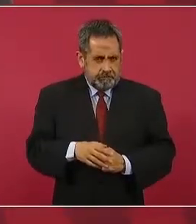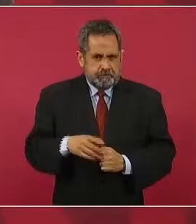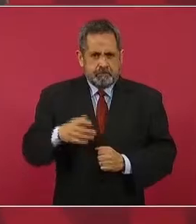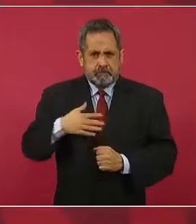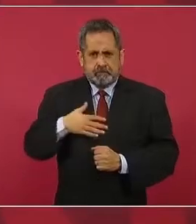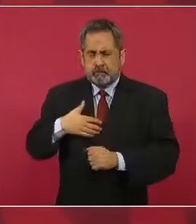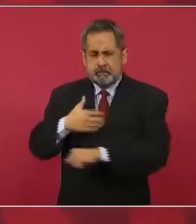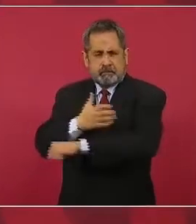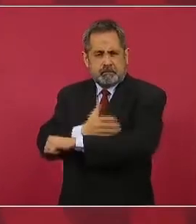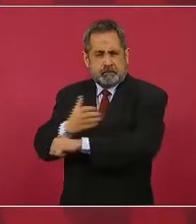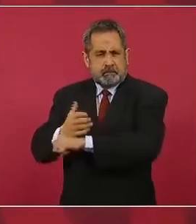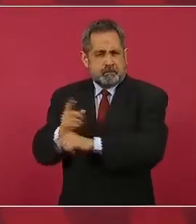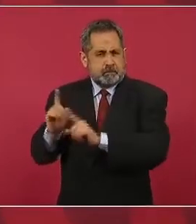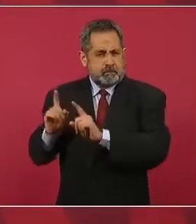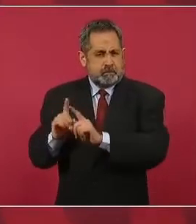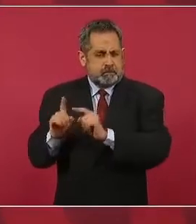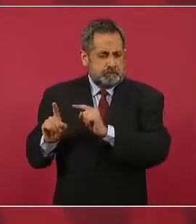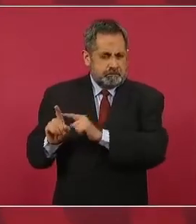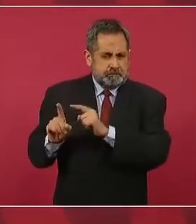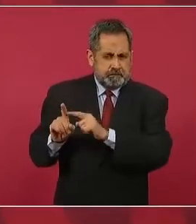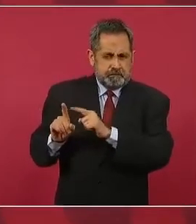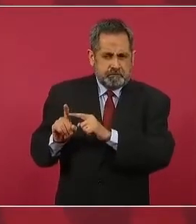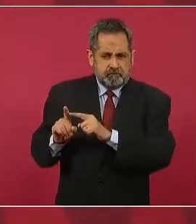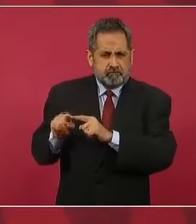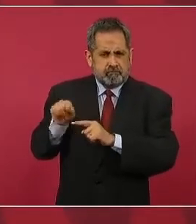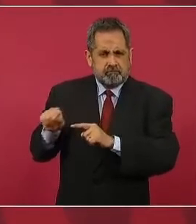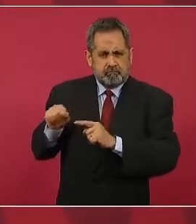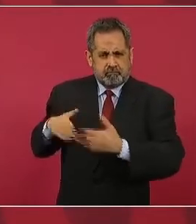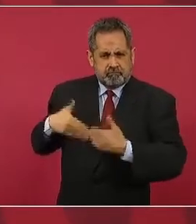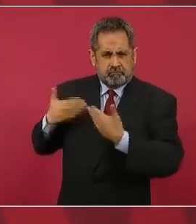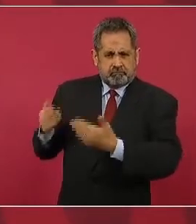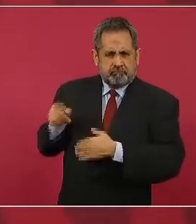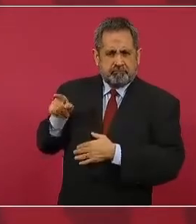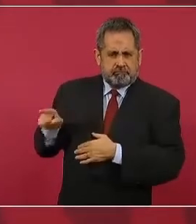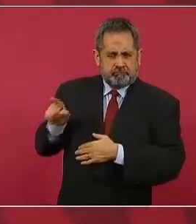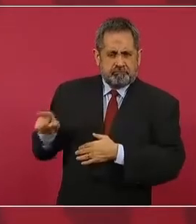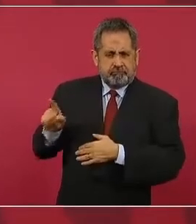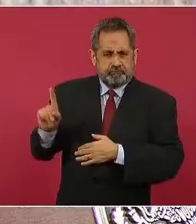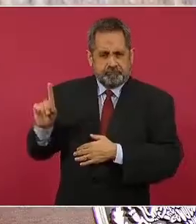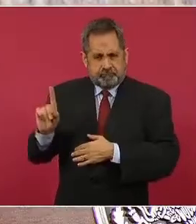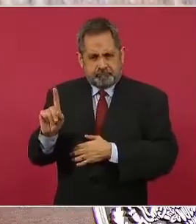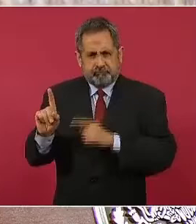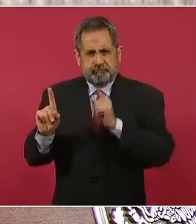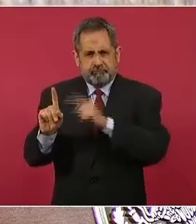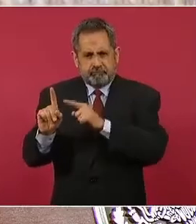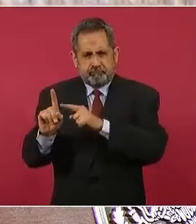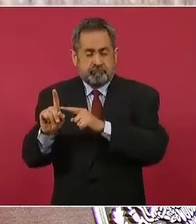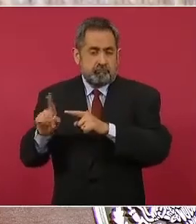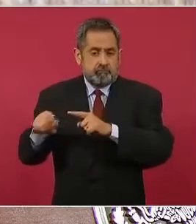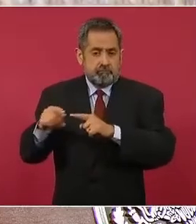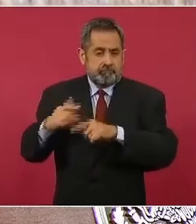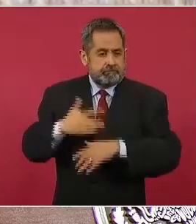Sin embargo, es importante dar una revisada de cómo están funcionando.